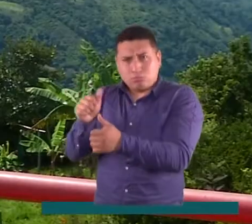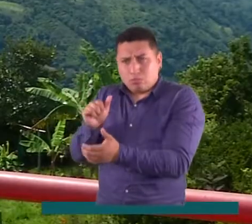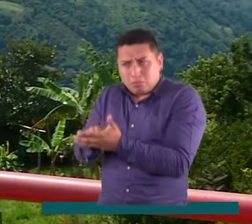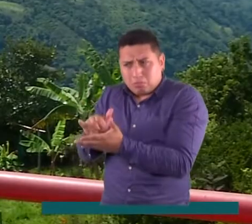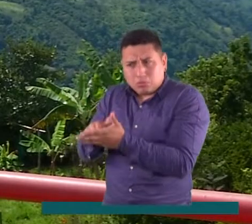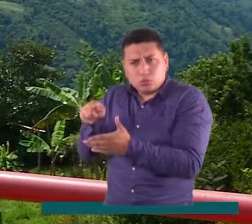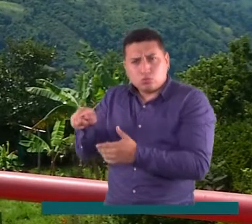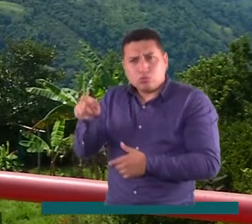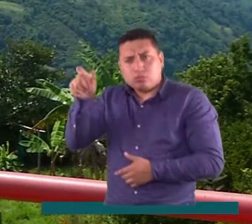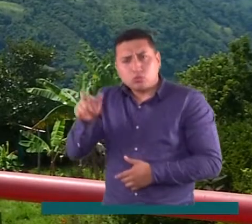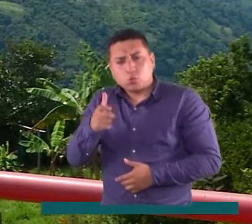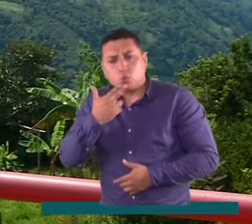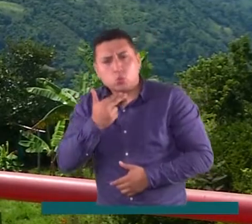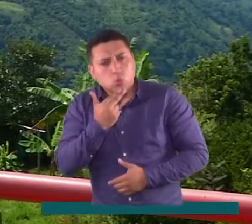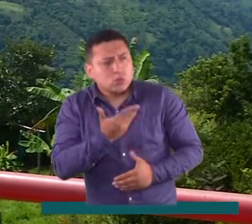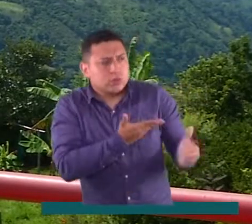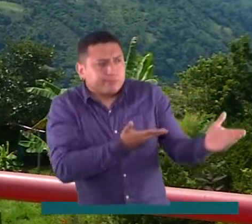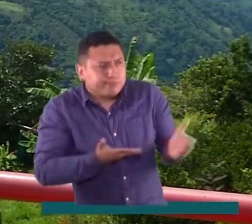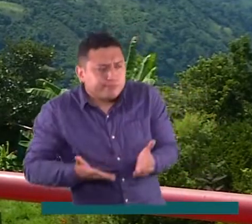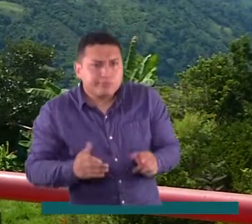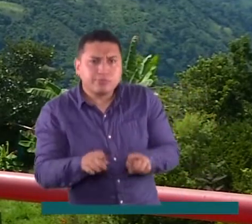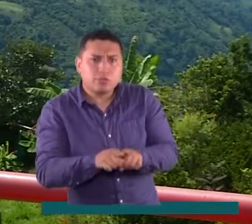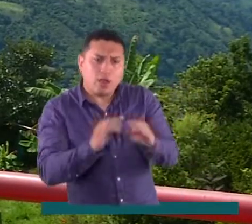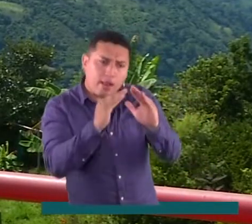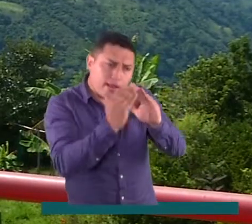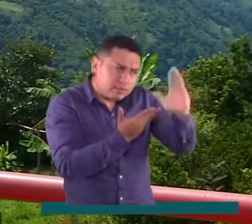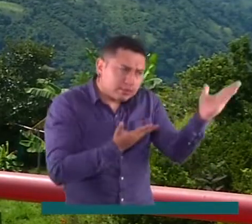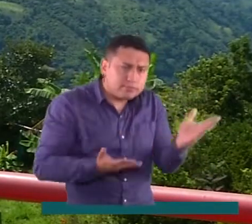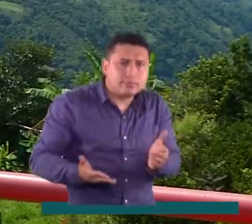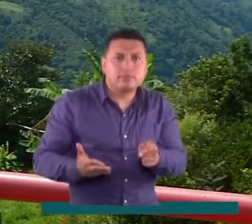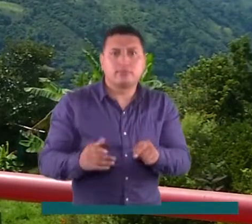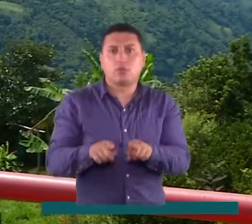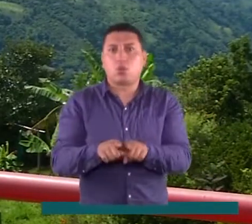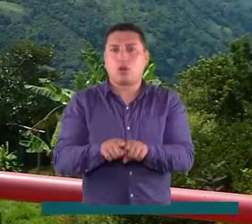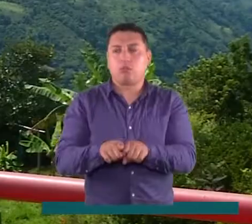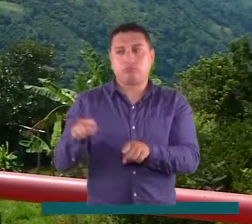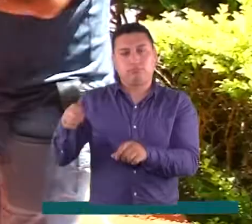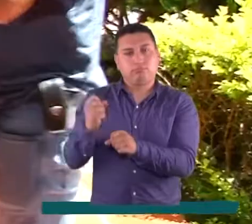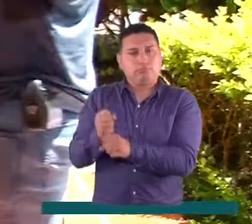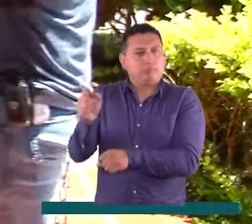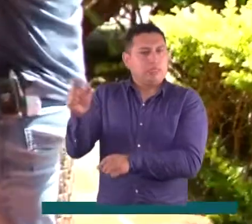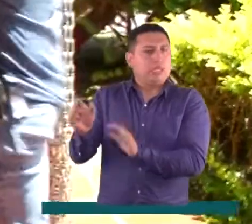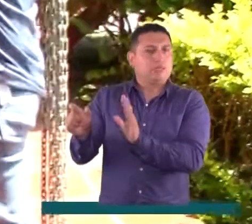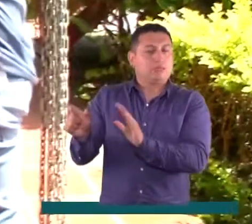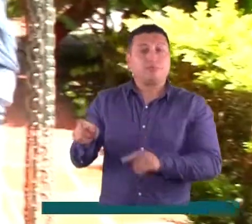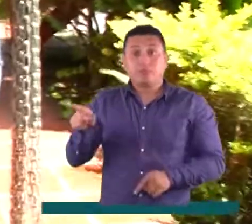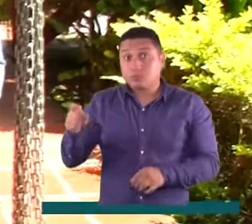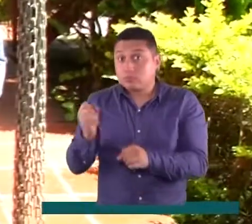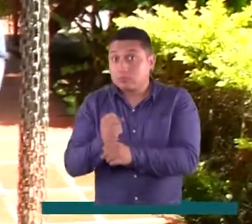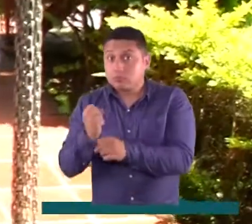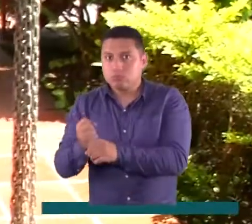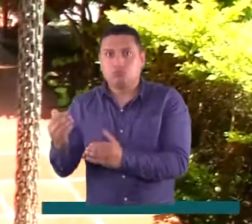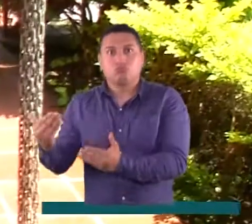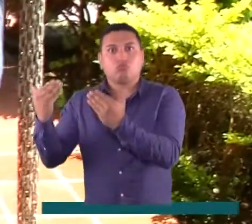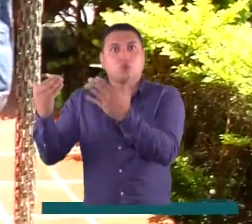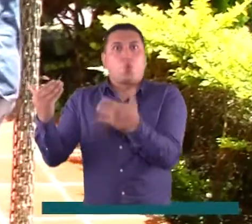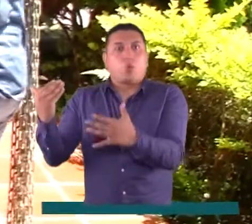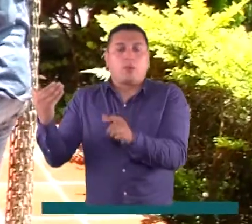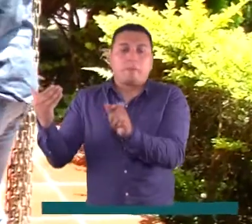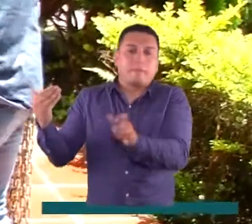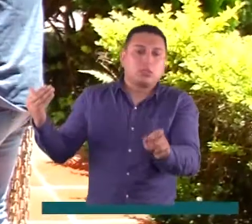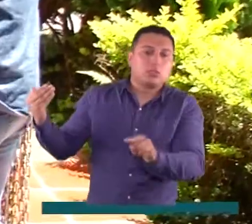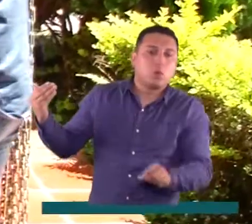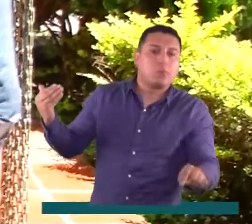la misma persona humilde, que si llega alguien lo recibe en su casa. El trabajo de Pascual ha